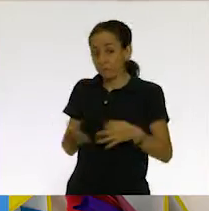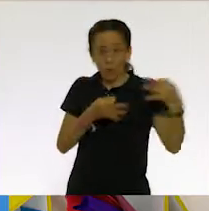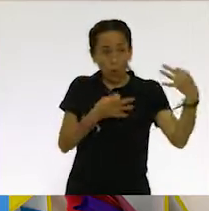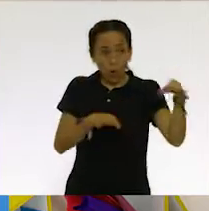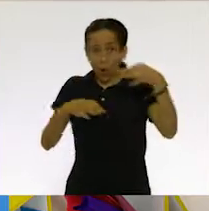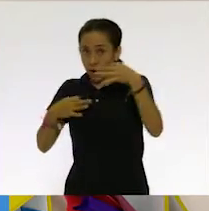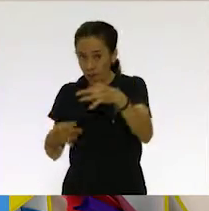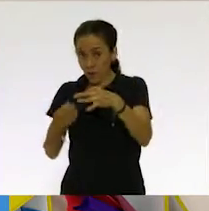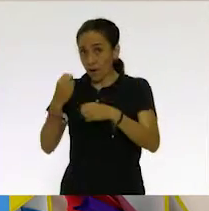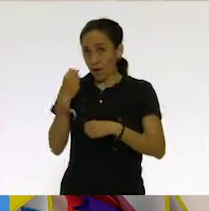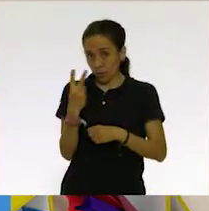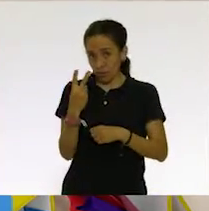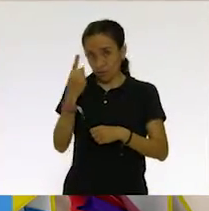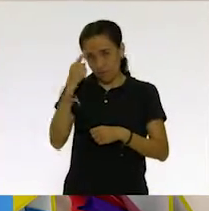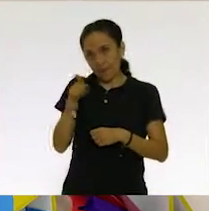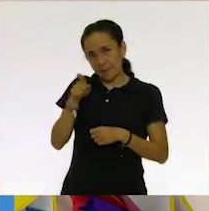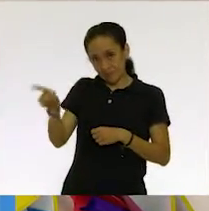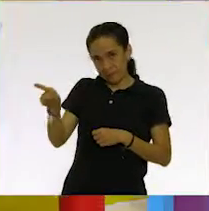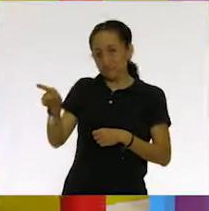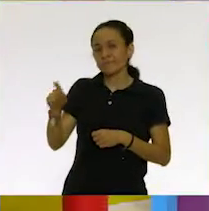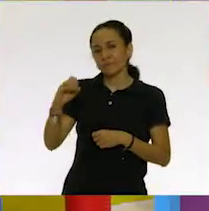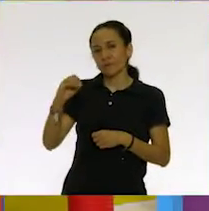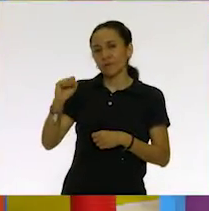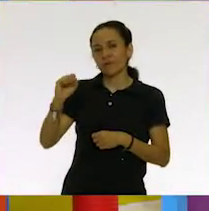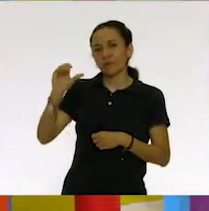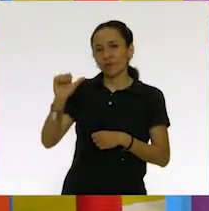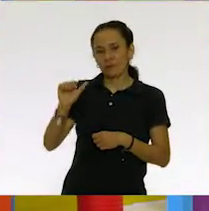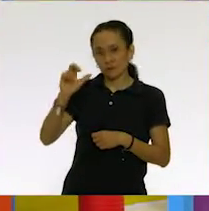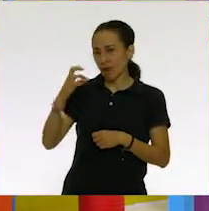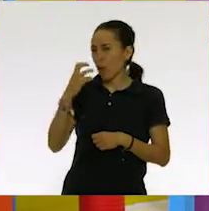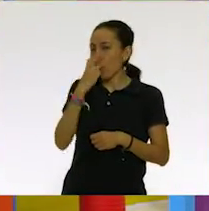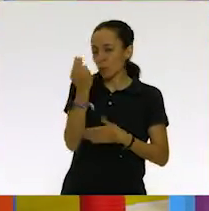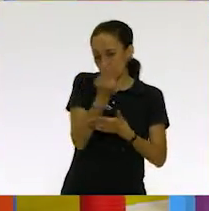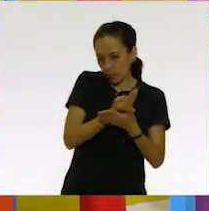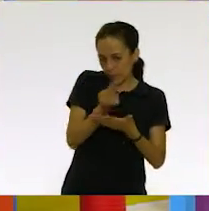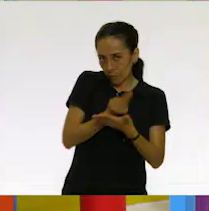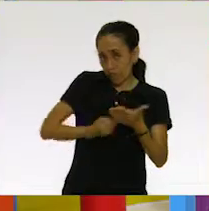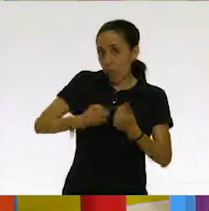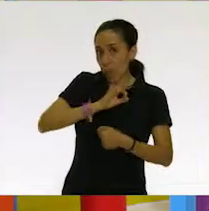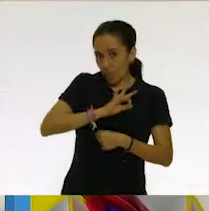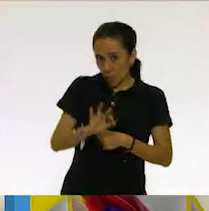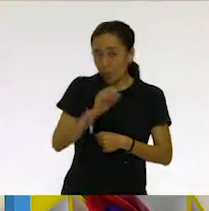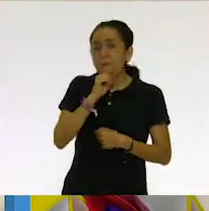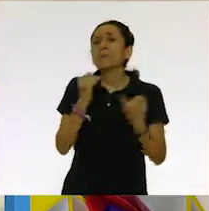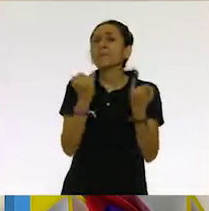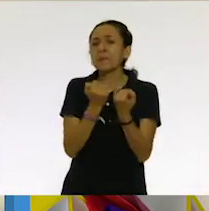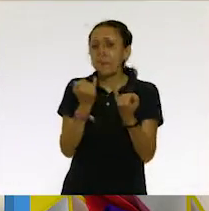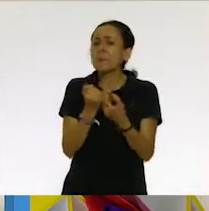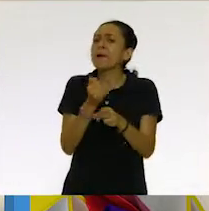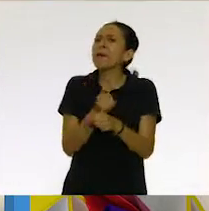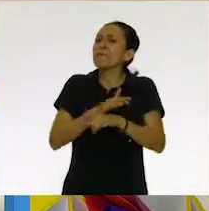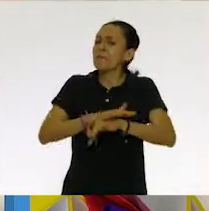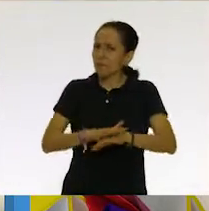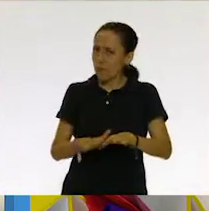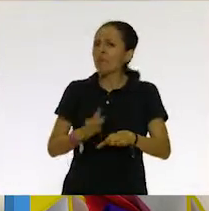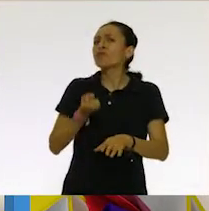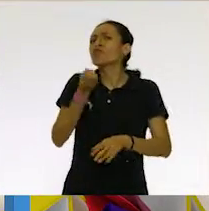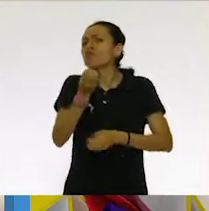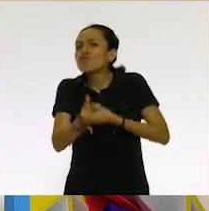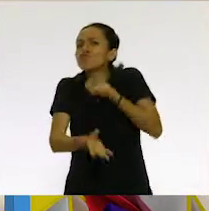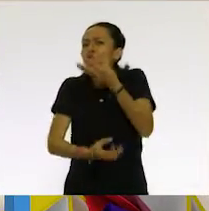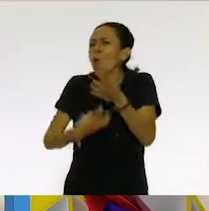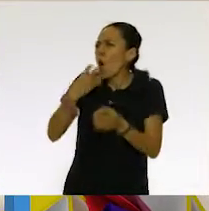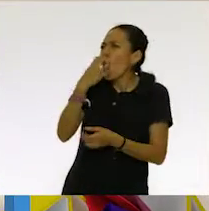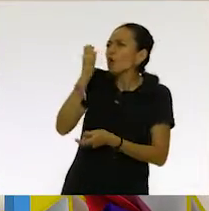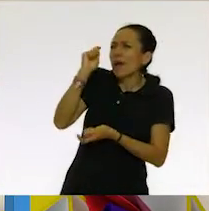Oscar pueda dibujar el oso. Y además va a ir anotando los datos que les vamos a ir contando sobre los osos. Muy bien. Mira, aquí están tus